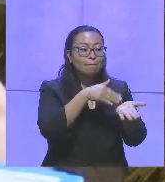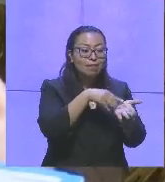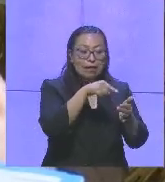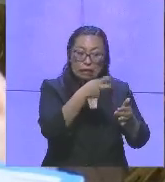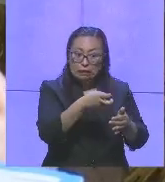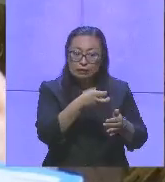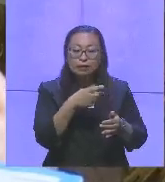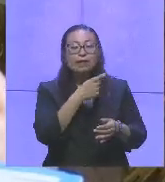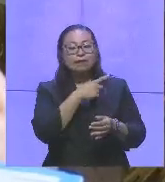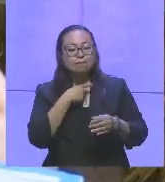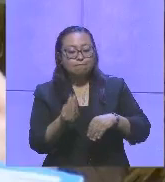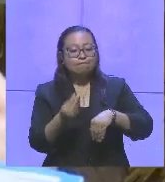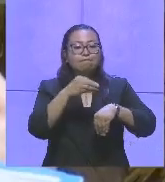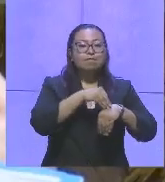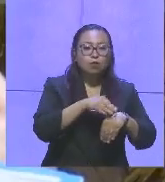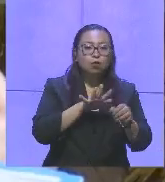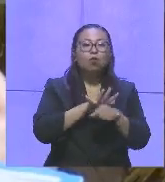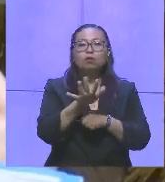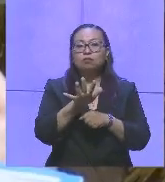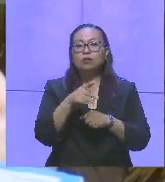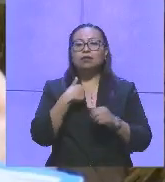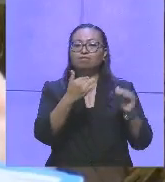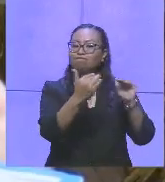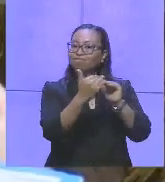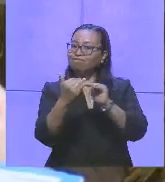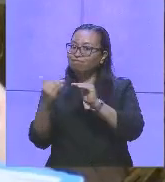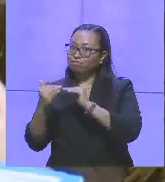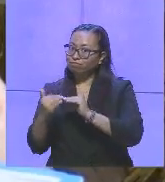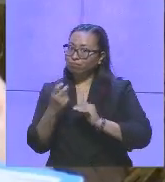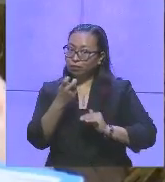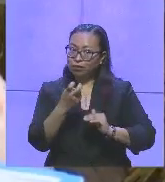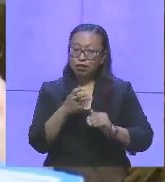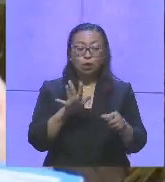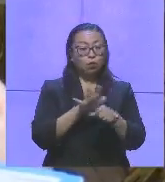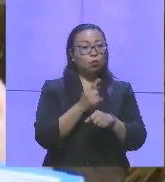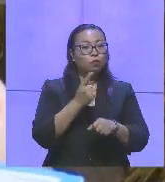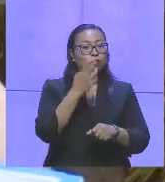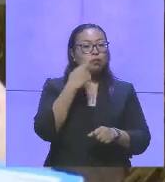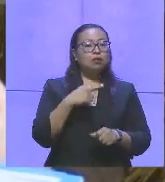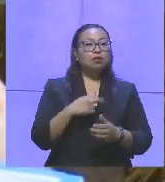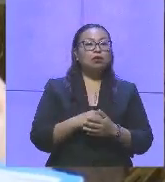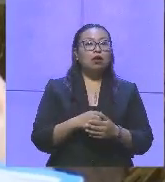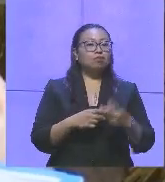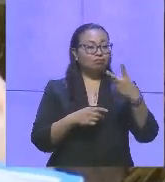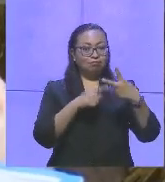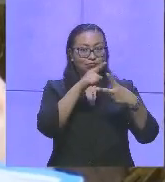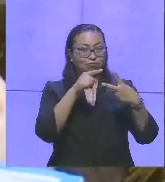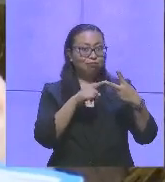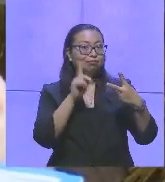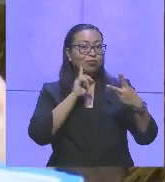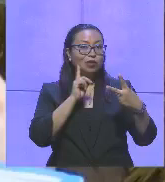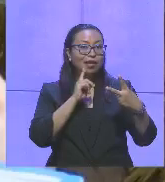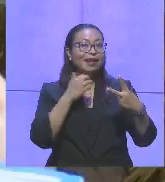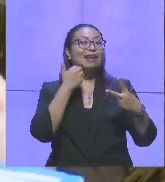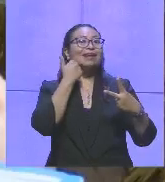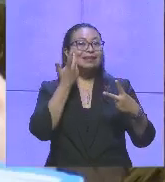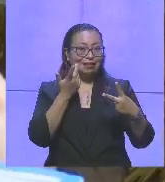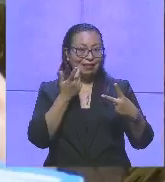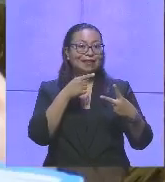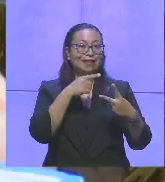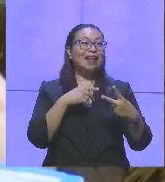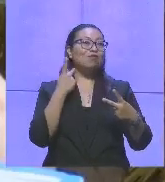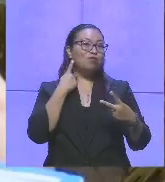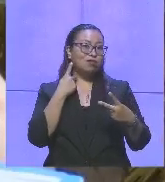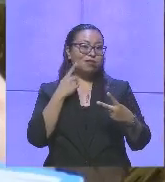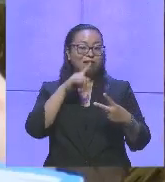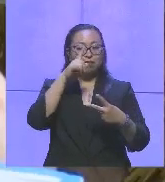que incluyeran la igualdad sustantiva. Esto derivado de dos mujeres aspirantes a una candidatura a la